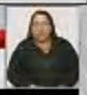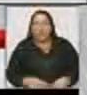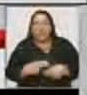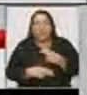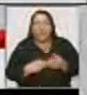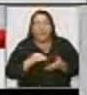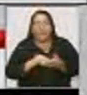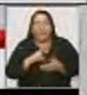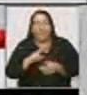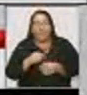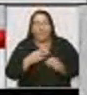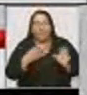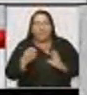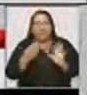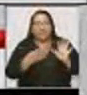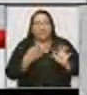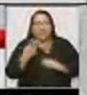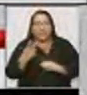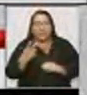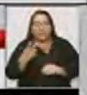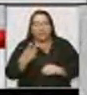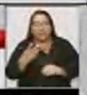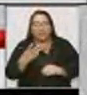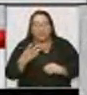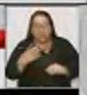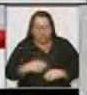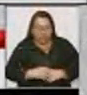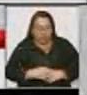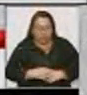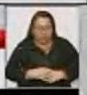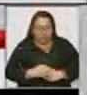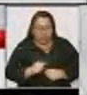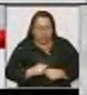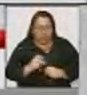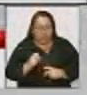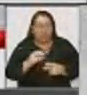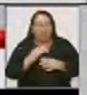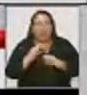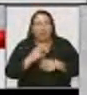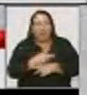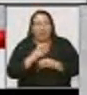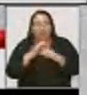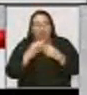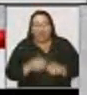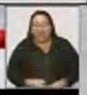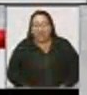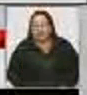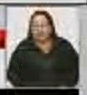brindado 2.992 patrocinios en materia de violencia familiar.